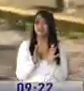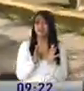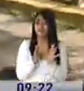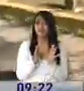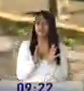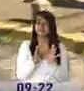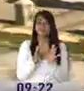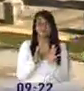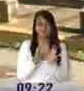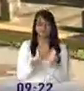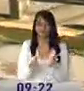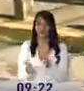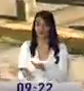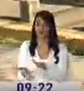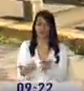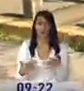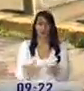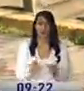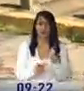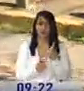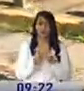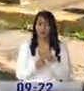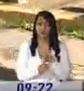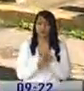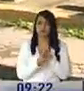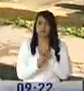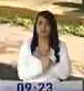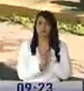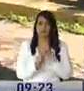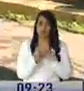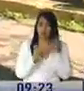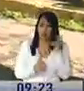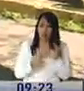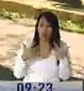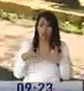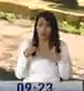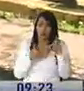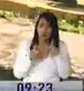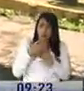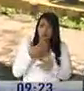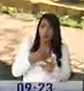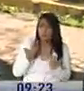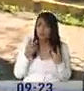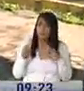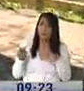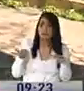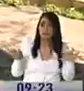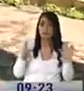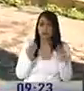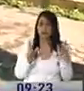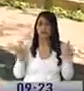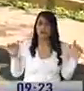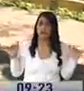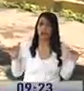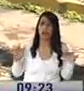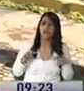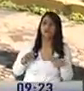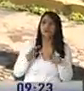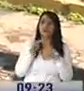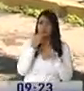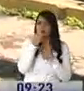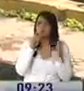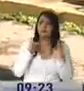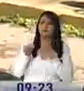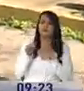crimen ha conmocionado a los habitantes de la zona a los a las personas que transitaban por